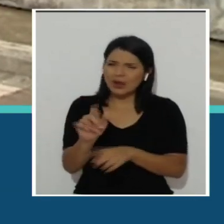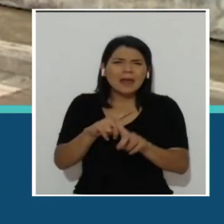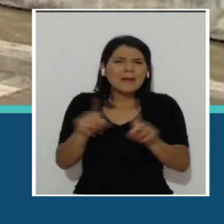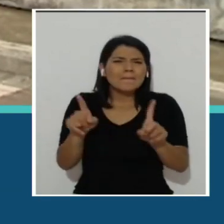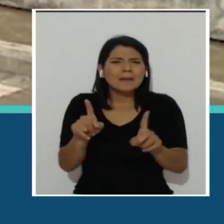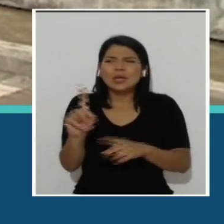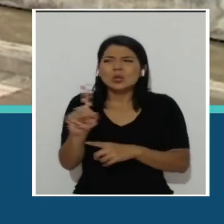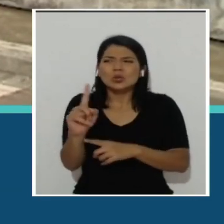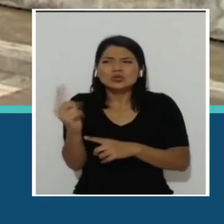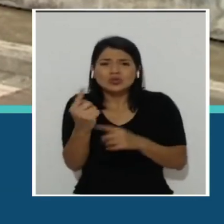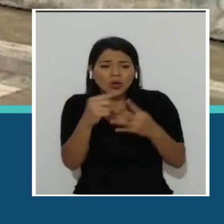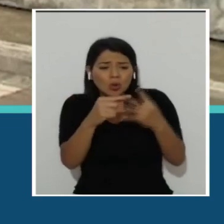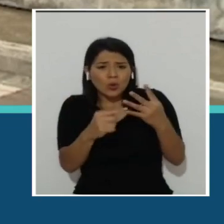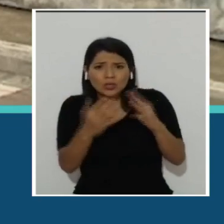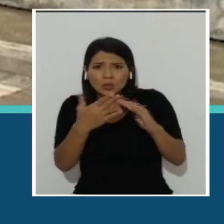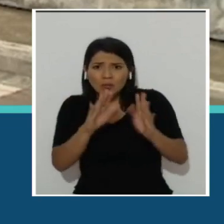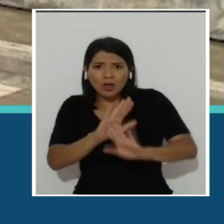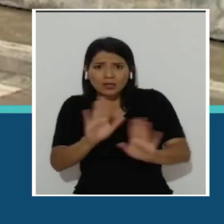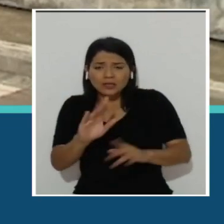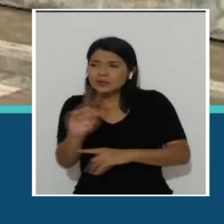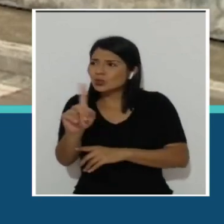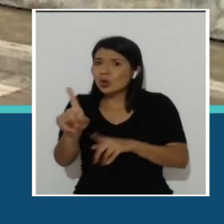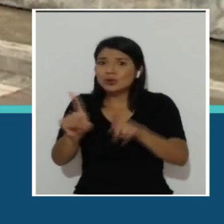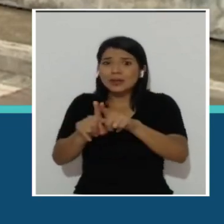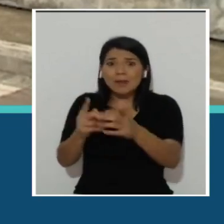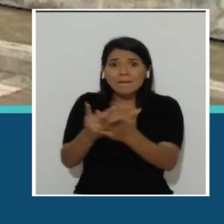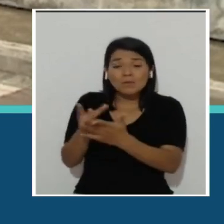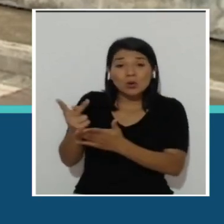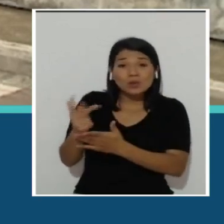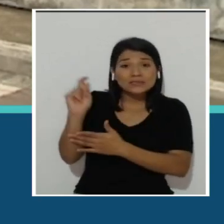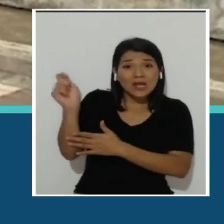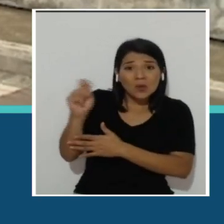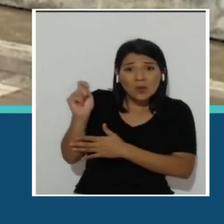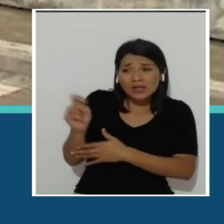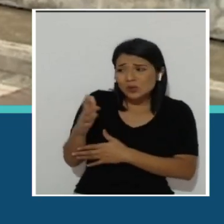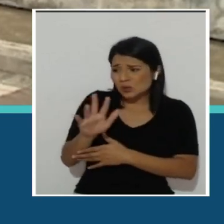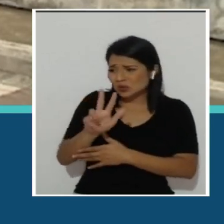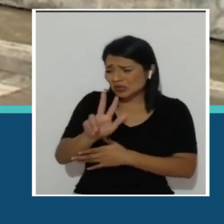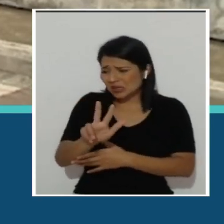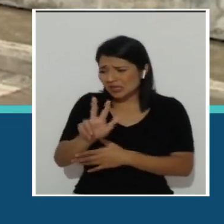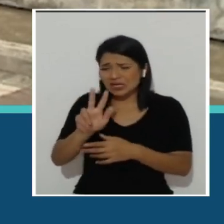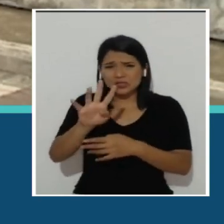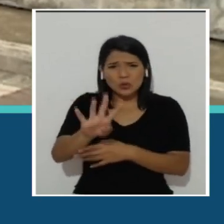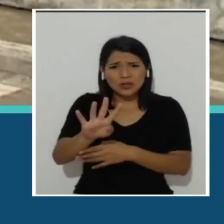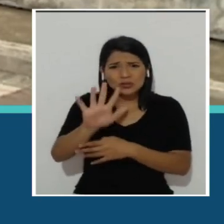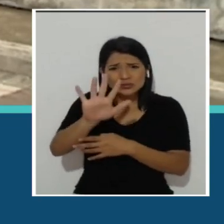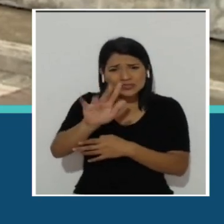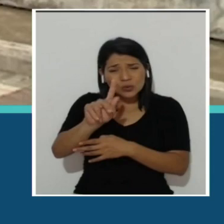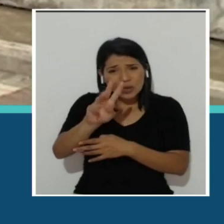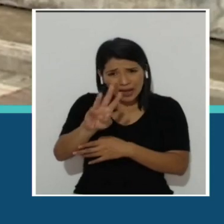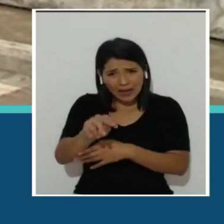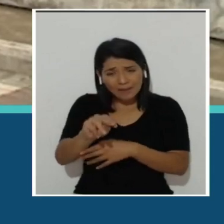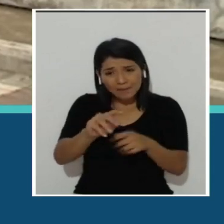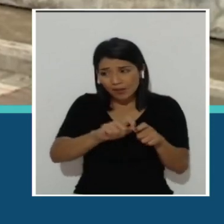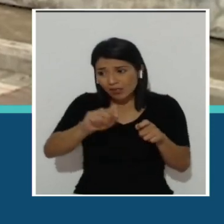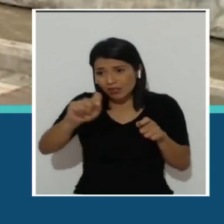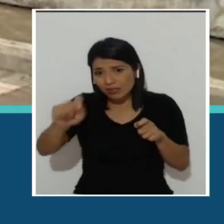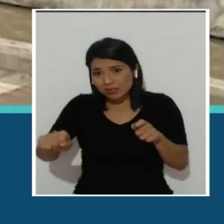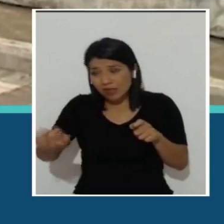sino también en la provincia de Guanacaste, 3, 4, 5 kilómetros del centro de la ciudad, ya no existe comunicación.